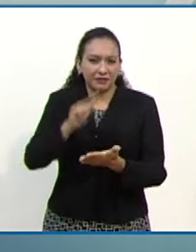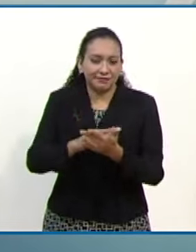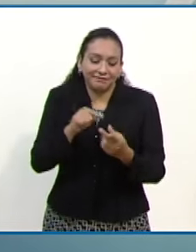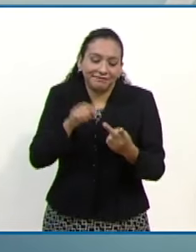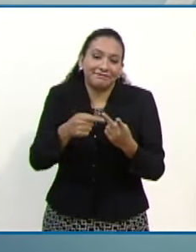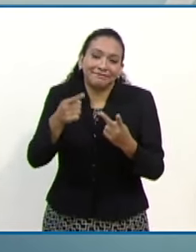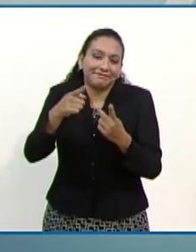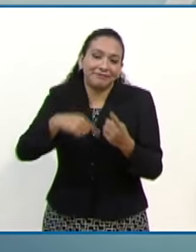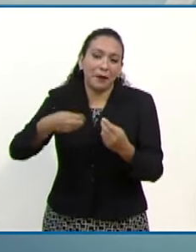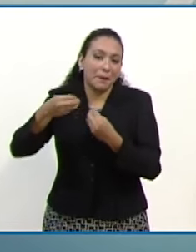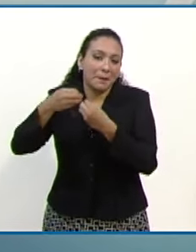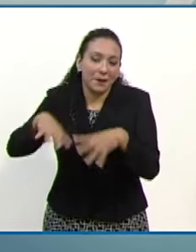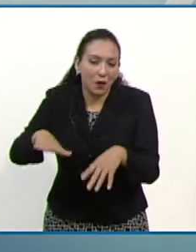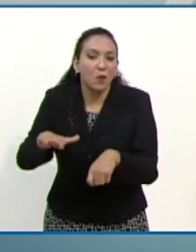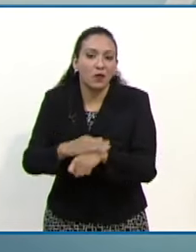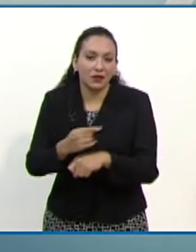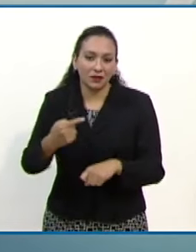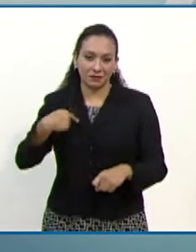de simpatías,